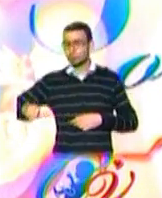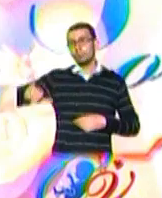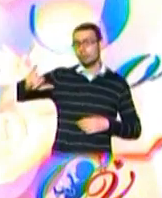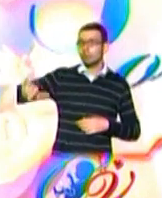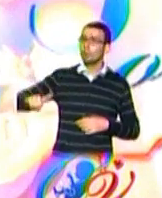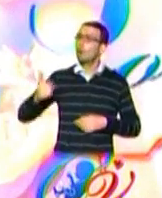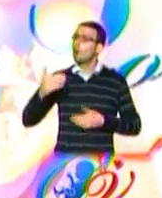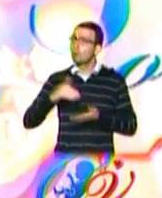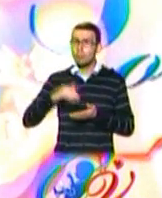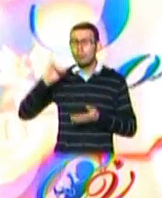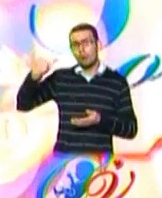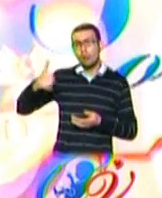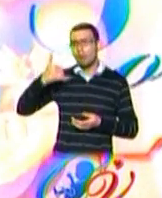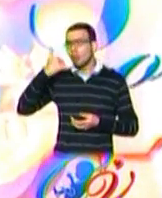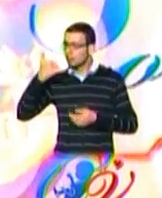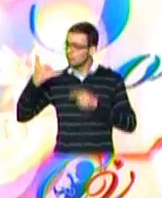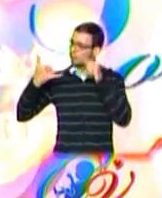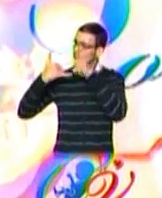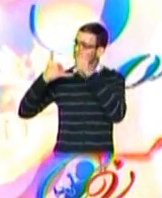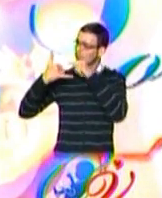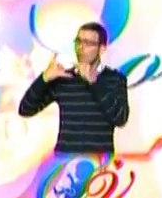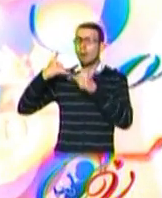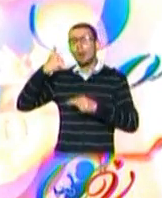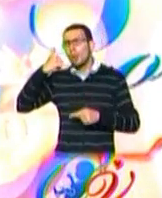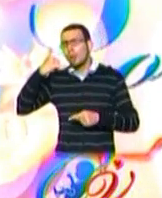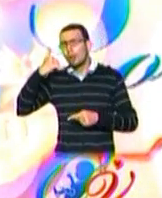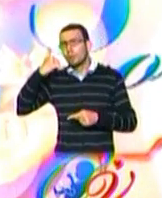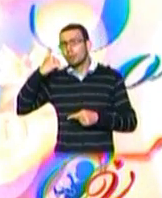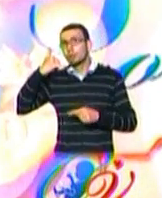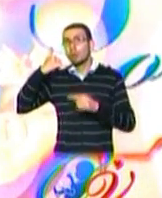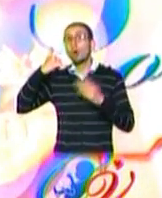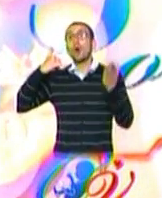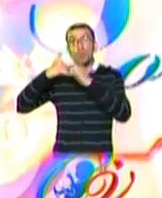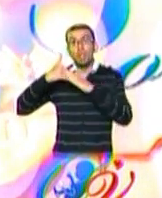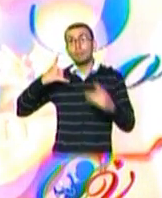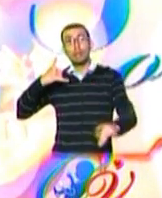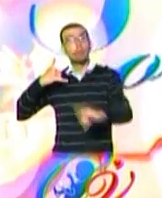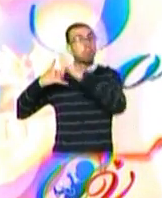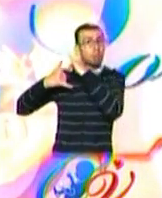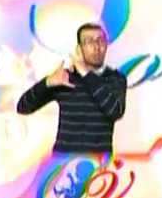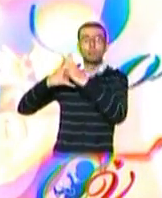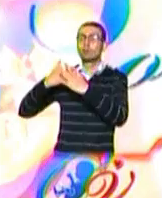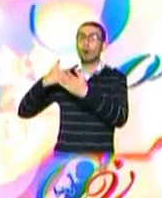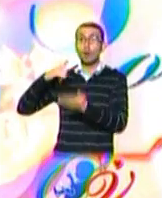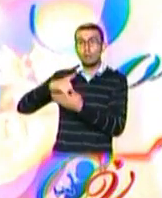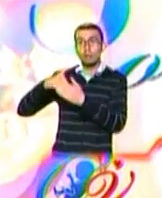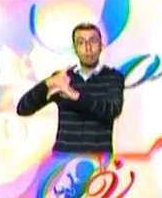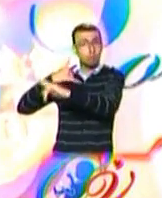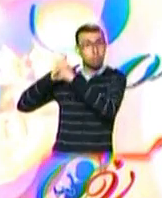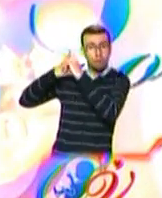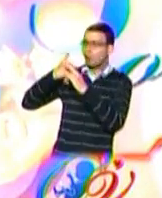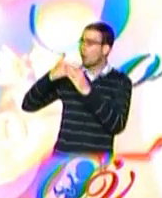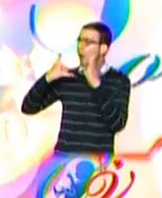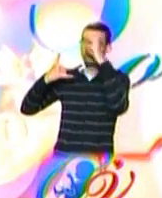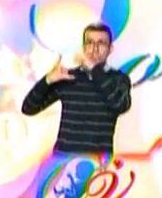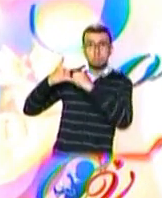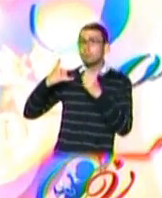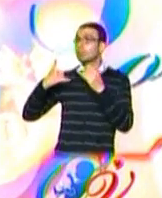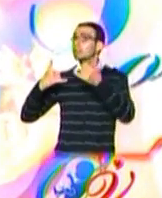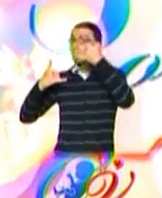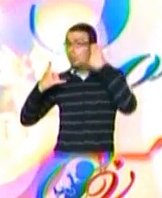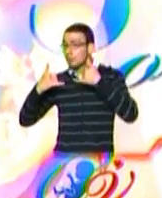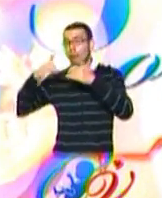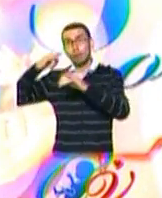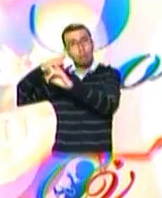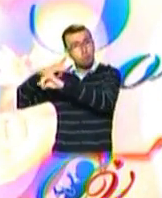quedó con el teléfono? Como la llamada se cayó, yo estaba contestando y me volvieron a marcar. O sea, sí. Que yo no me enteré de que me estaban volviendo a marcar, sino